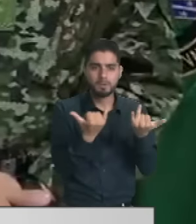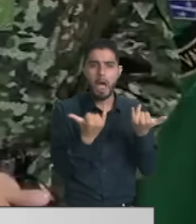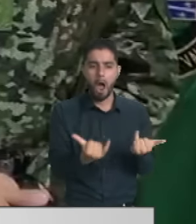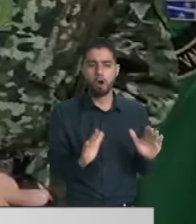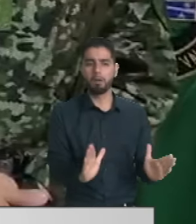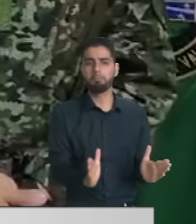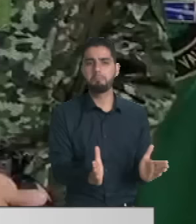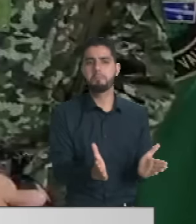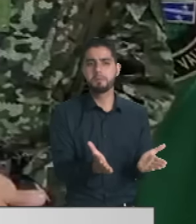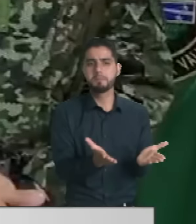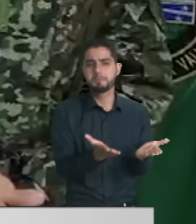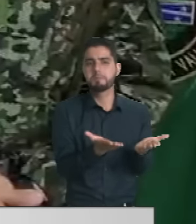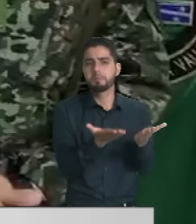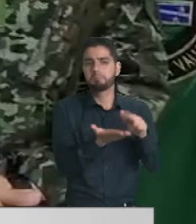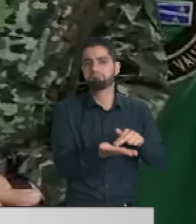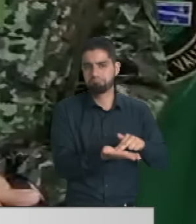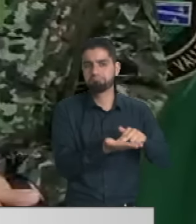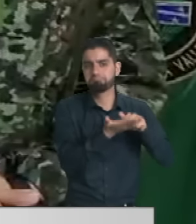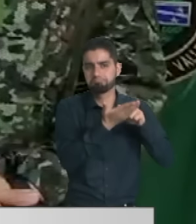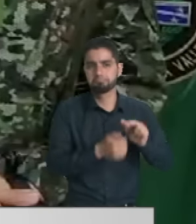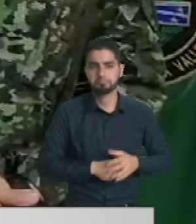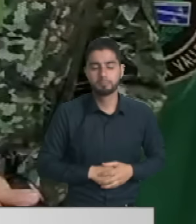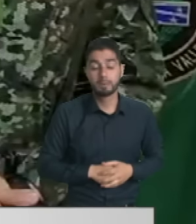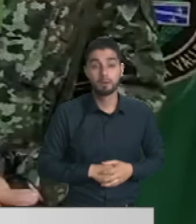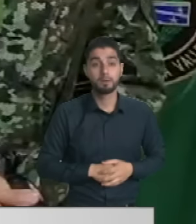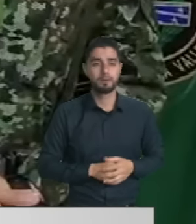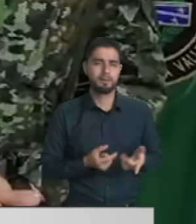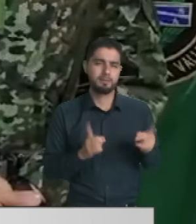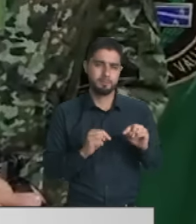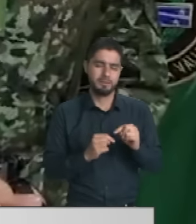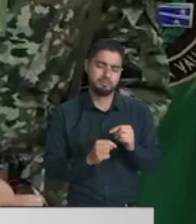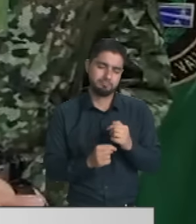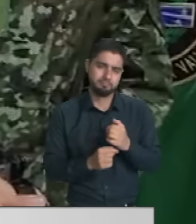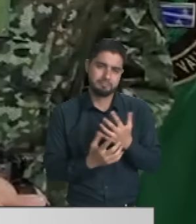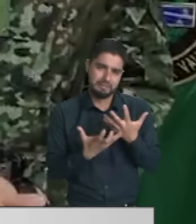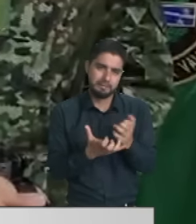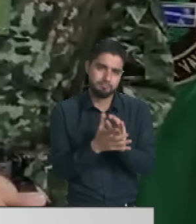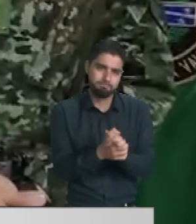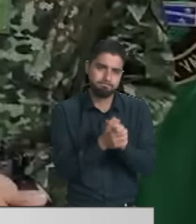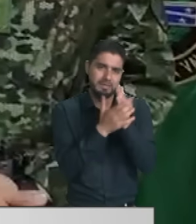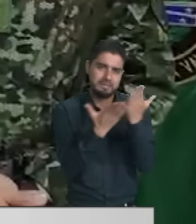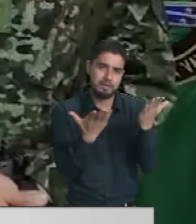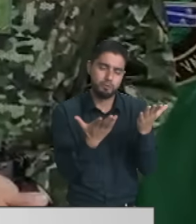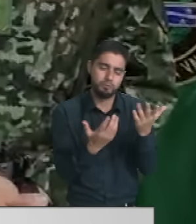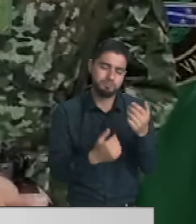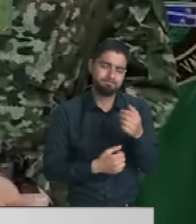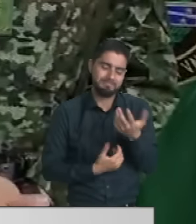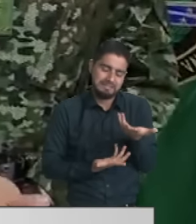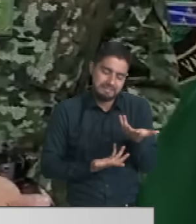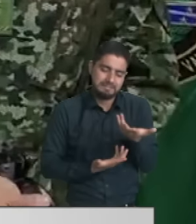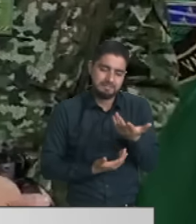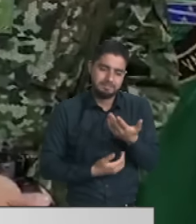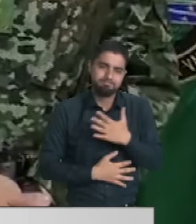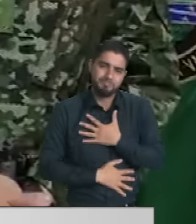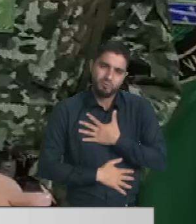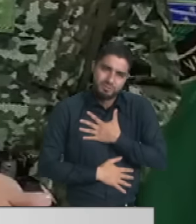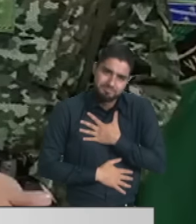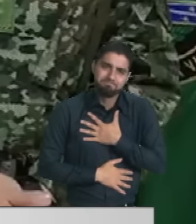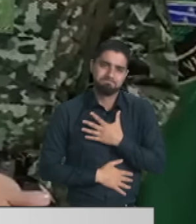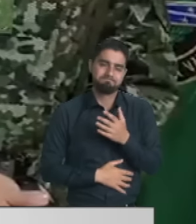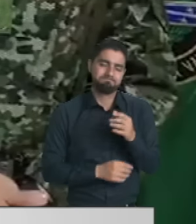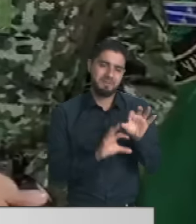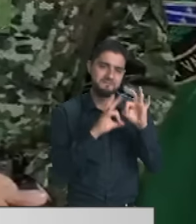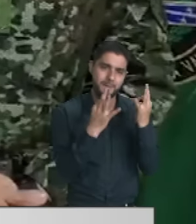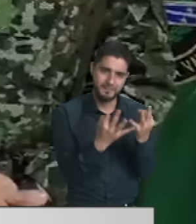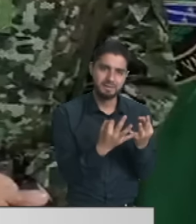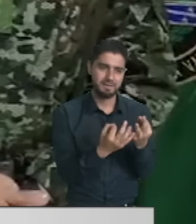en recuperación. También quiero aprovechar para enviar un saludo de condolencia a todas las familias de nuestro suboficial y los 5 soldados